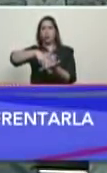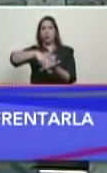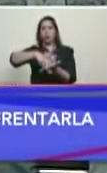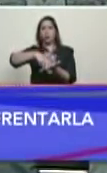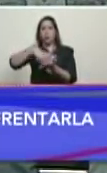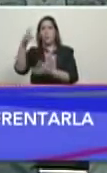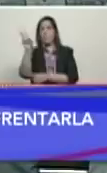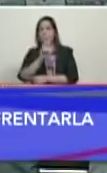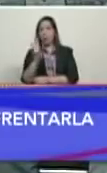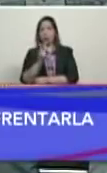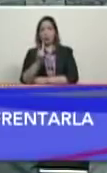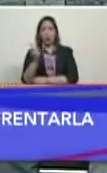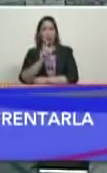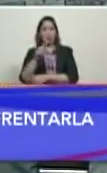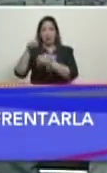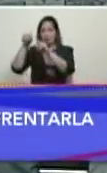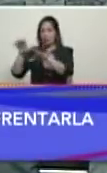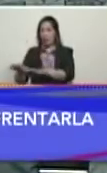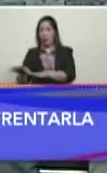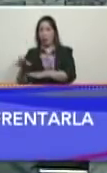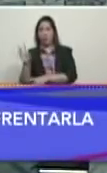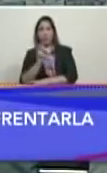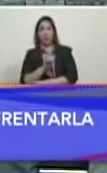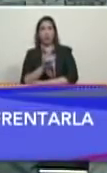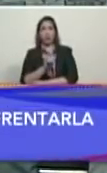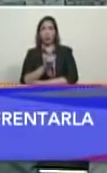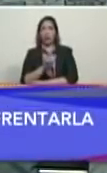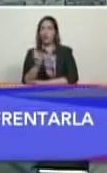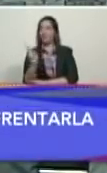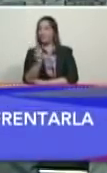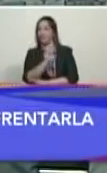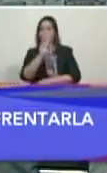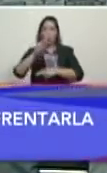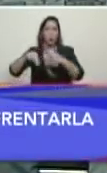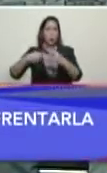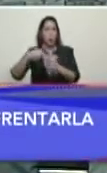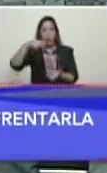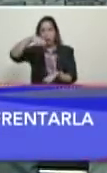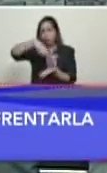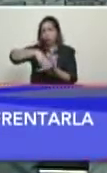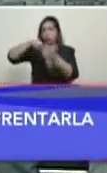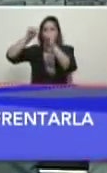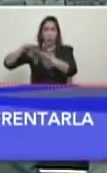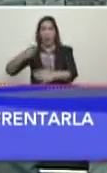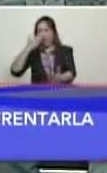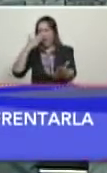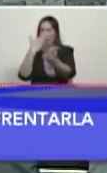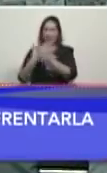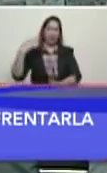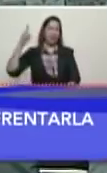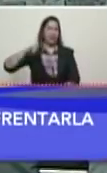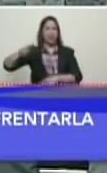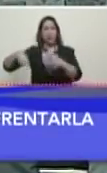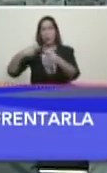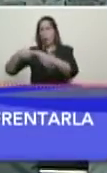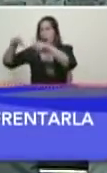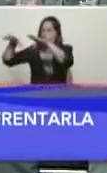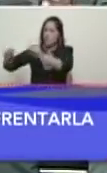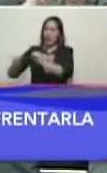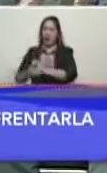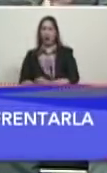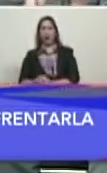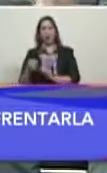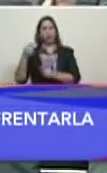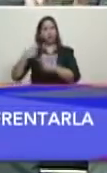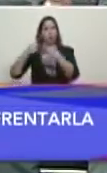Venezuela no se ha rendido y Venezuela no se arrodillará ni se rendirá ante ningún imperio extranjero, ante